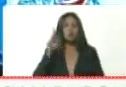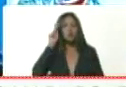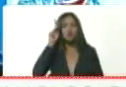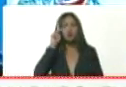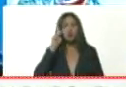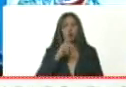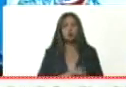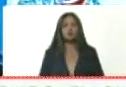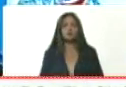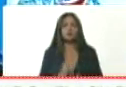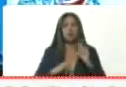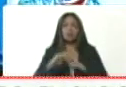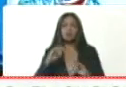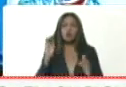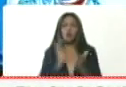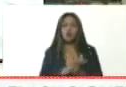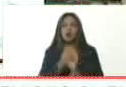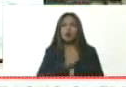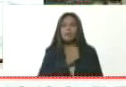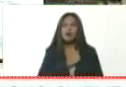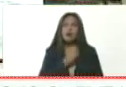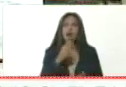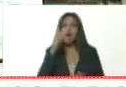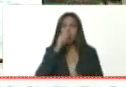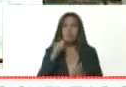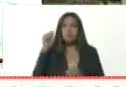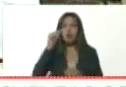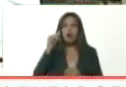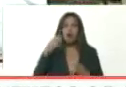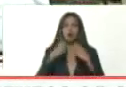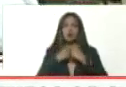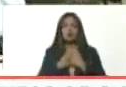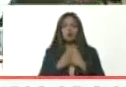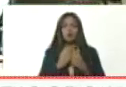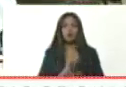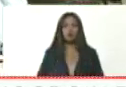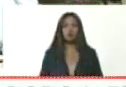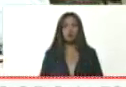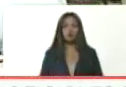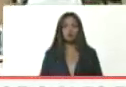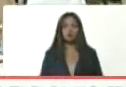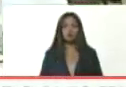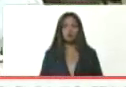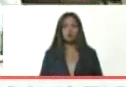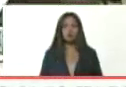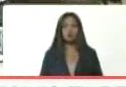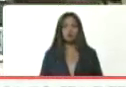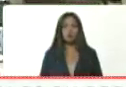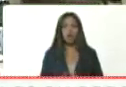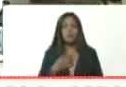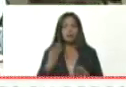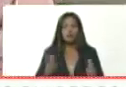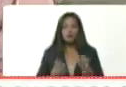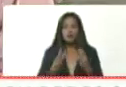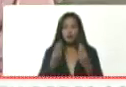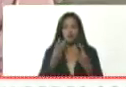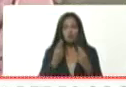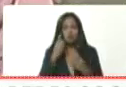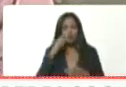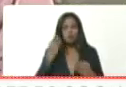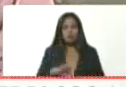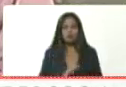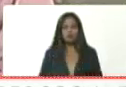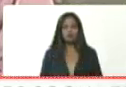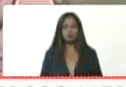querido camarada hermano mayor don aristóbulo istúriz a mí me motiva mucho déjeme decirle